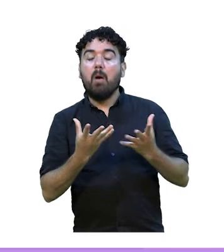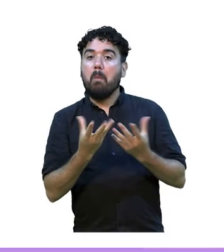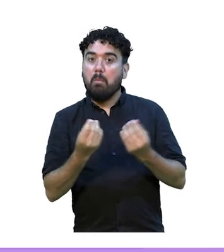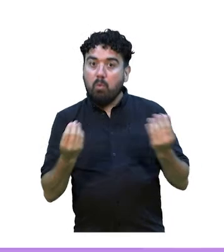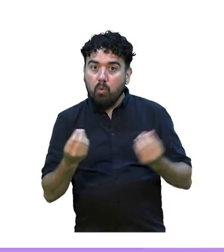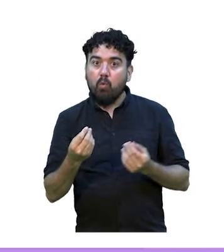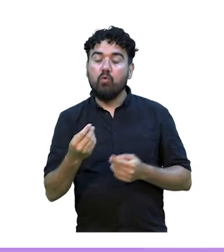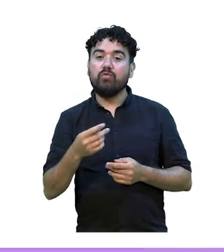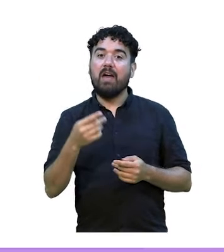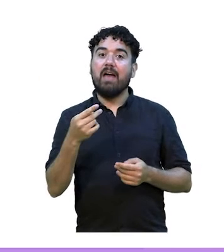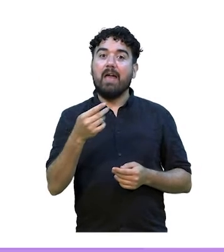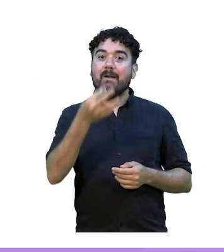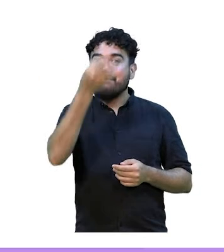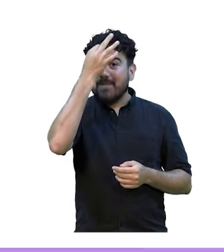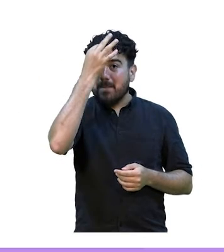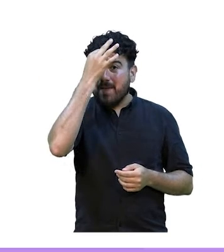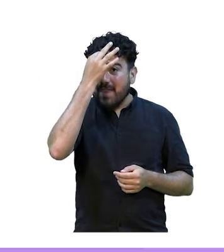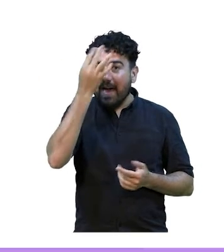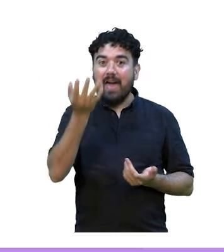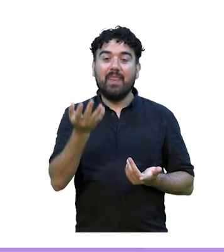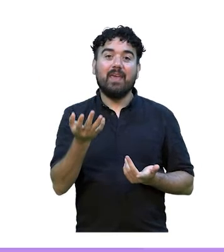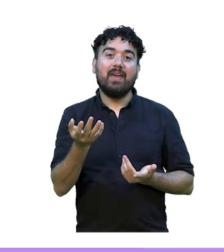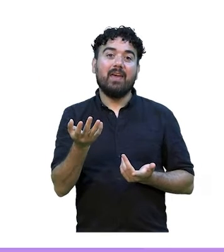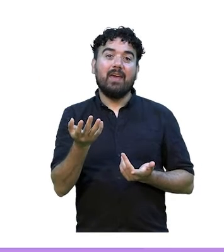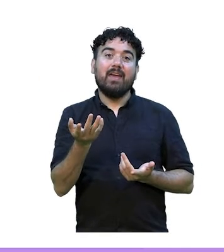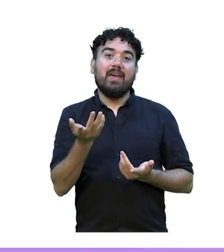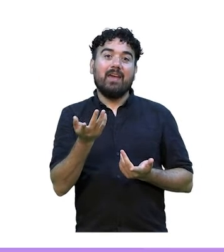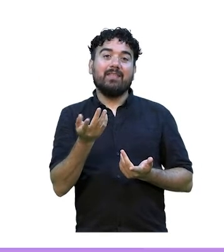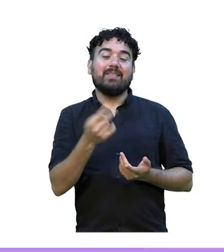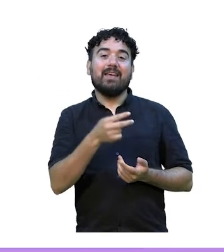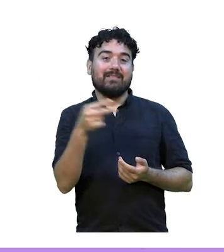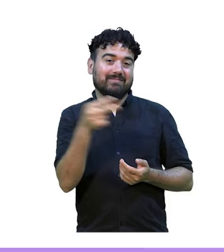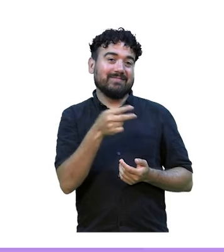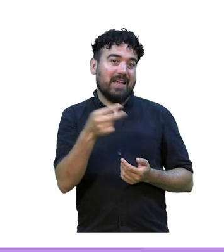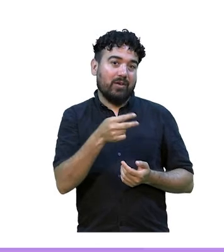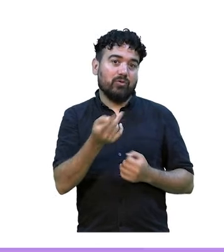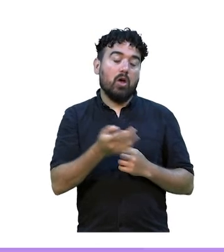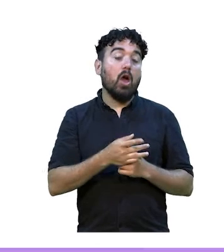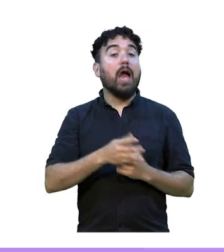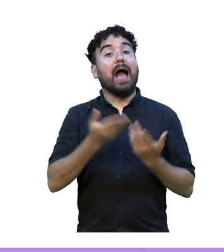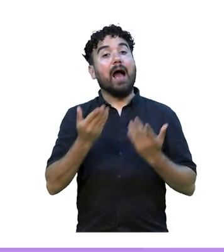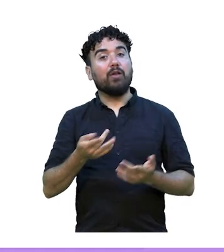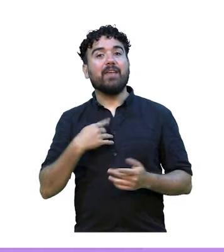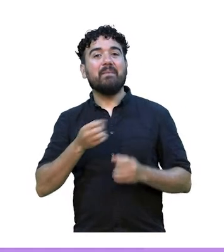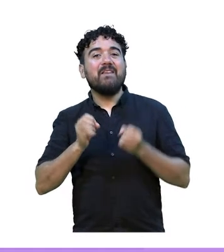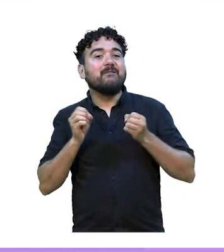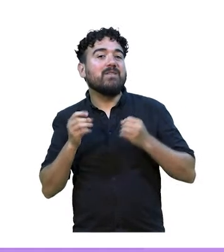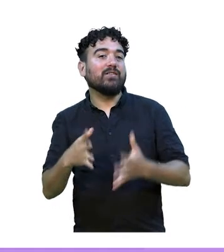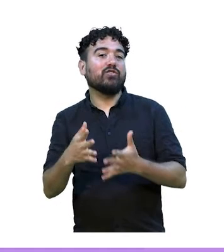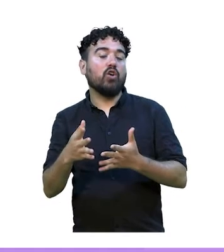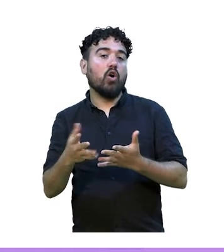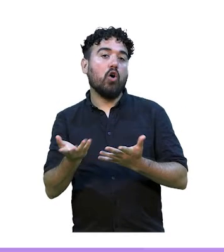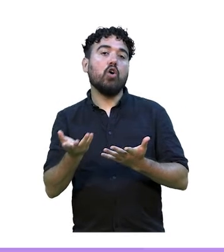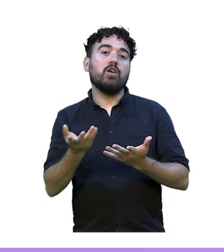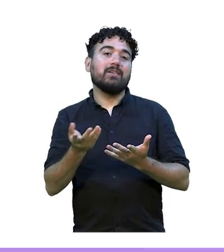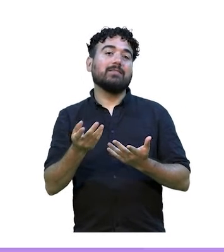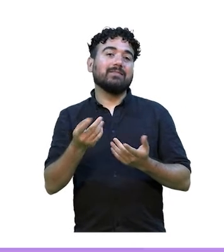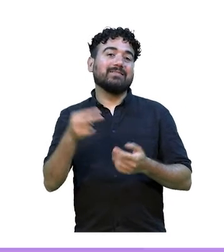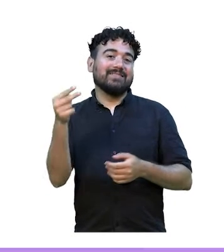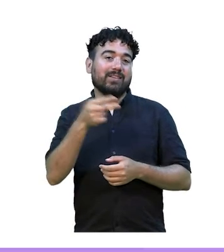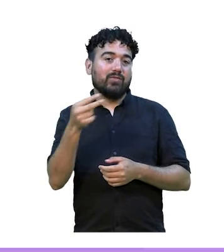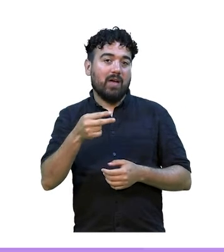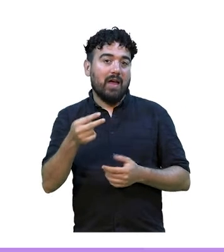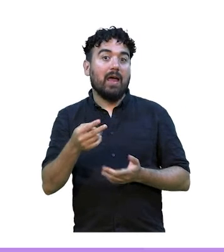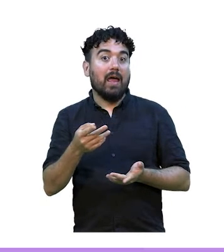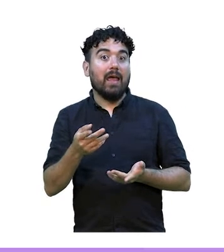de enfermedades de transmisión sexual, se llamaban en esa época, actualmente se llaman infecciones de transmisión